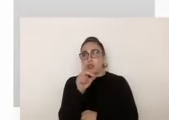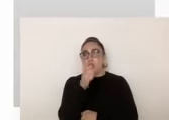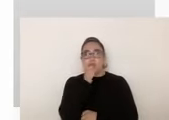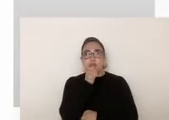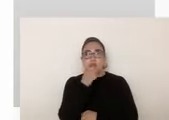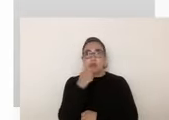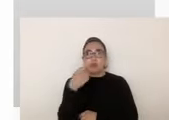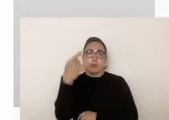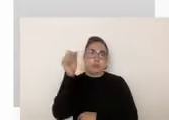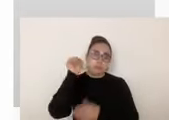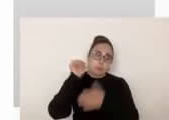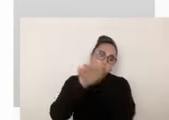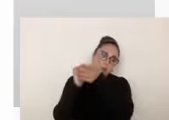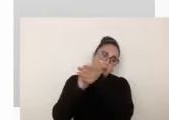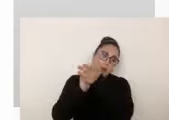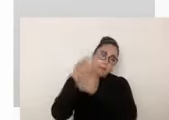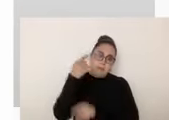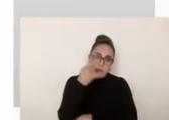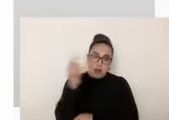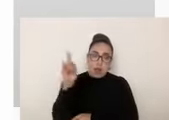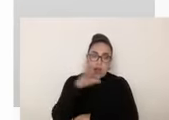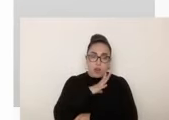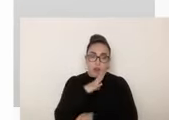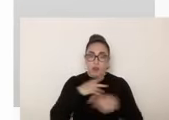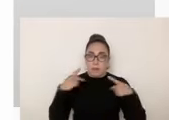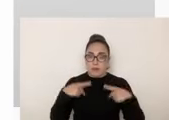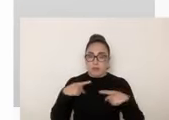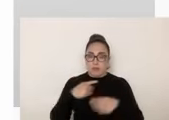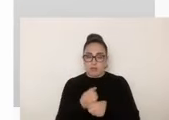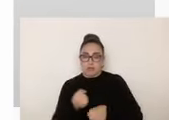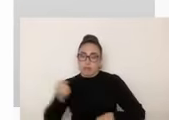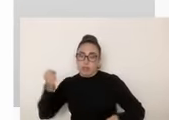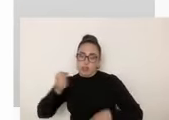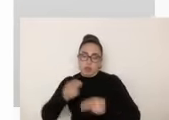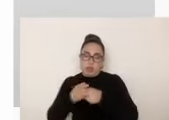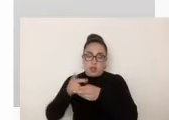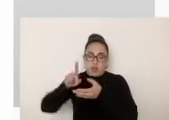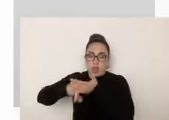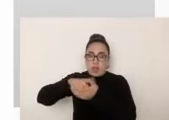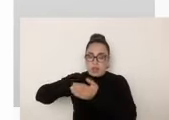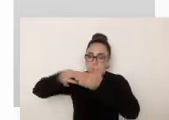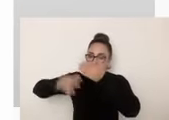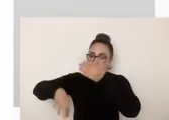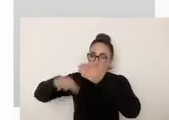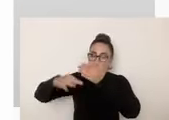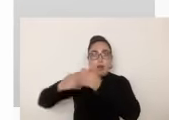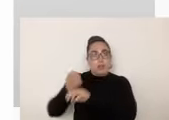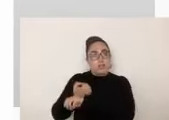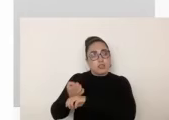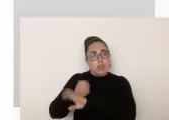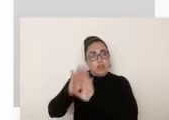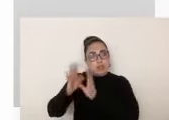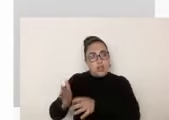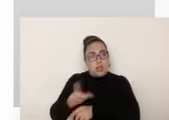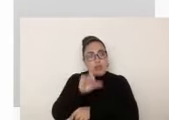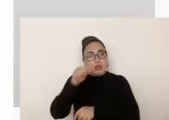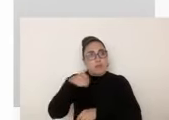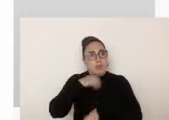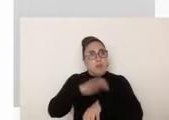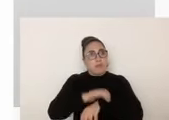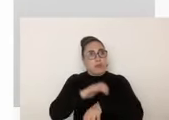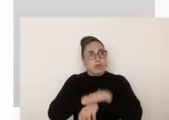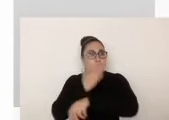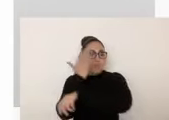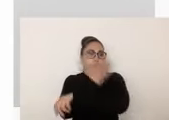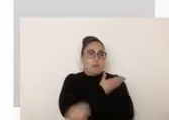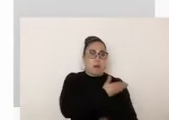abro y efectivamente un tipo con un hacha, ¿no? Pongamos incluso que el hacha ya está sangrando y que mi amigo entró, ¿no? con medio brazo colgando para decir, sí,